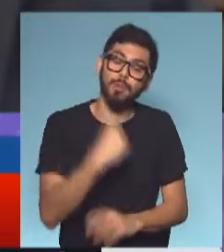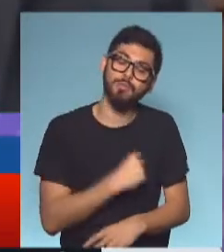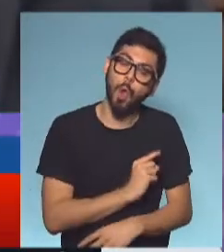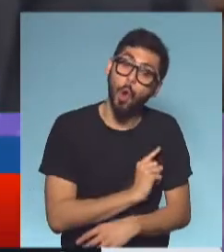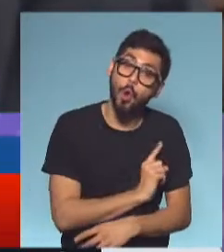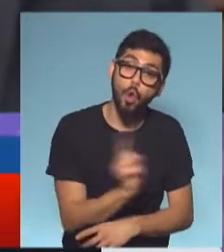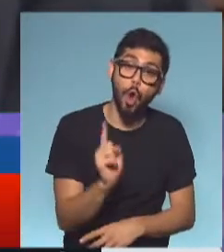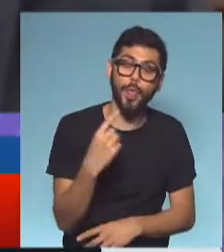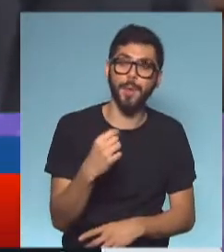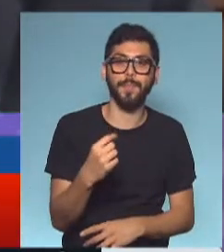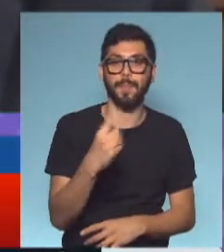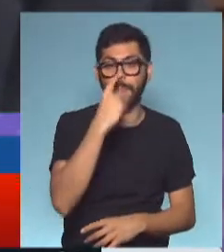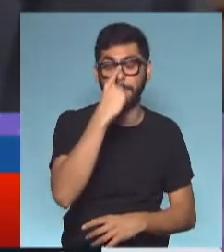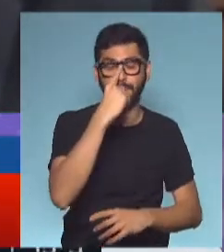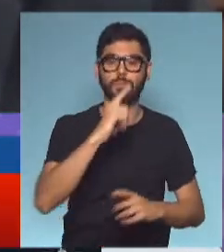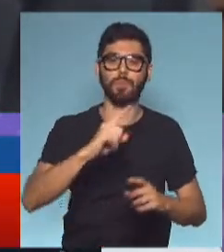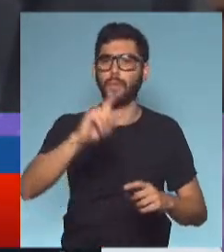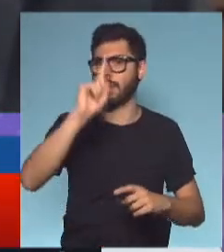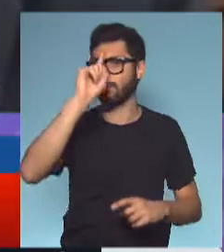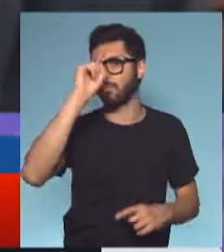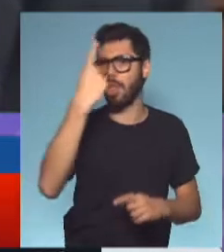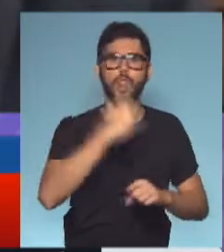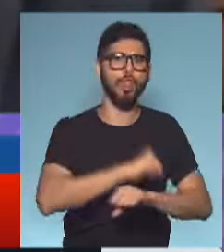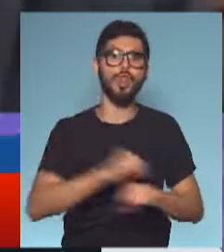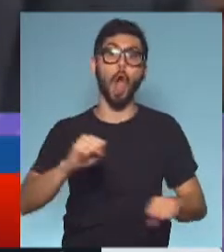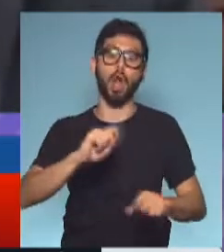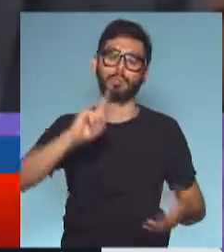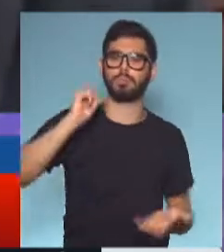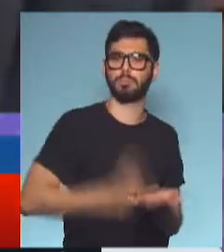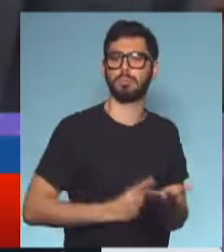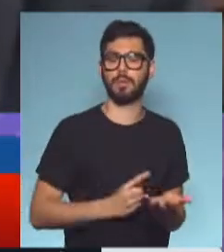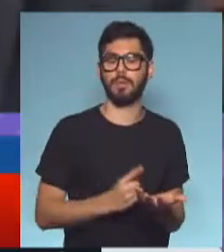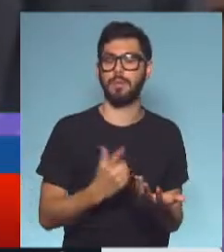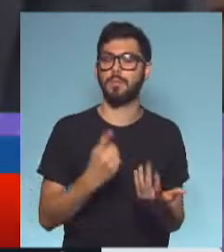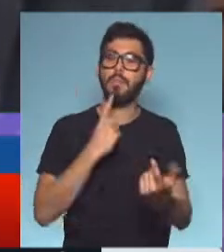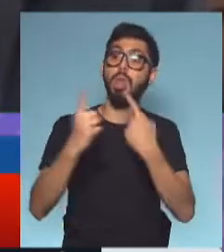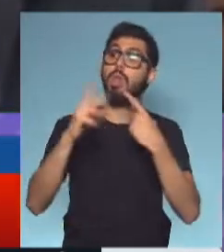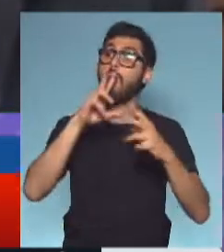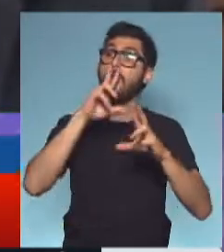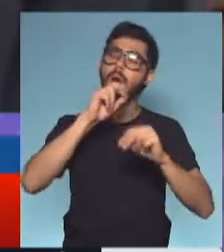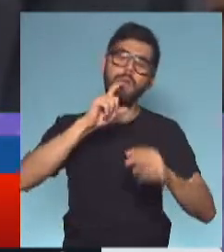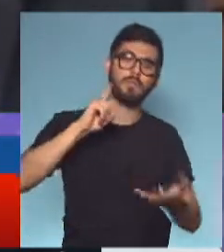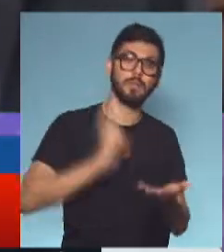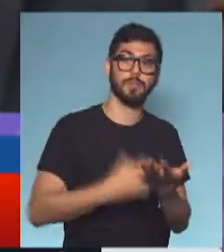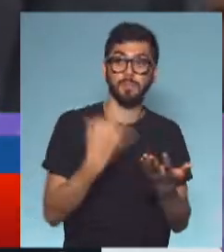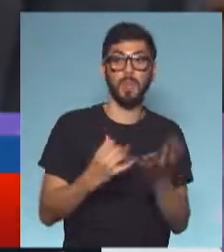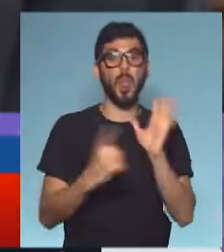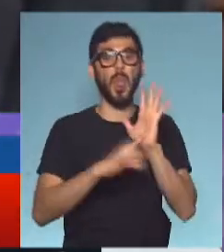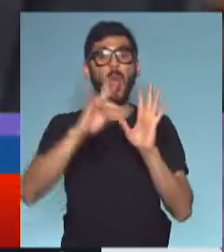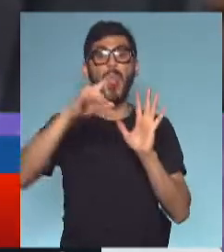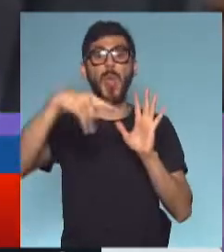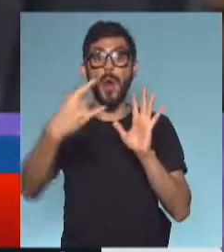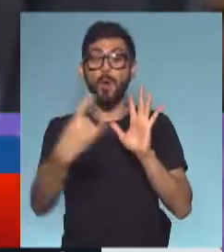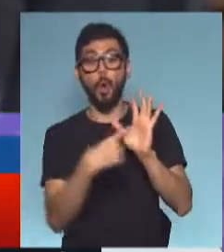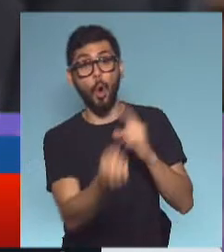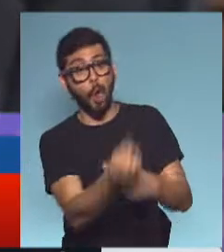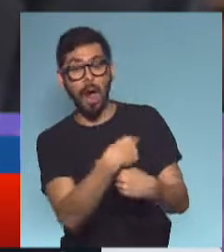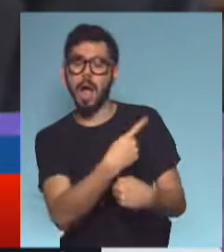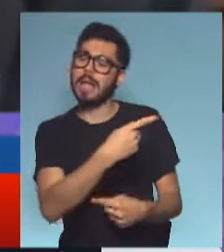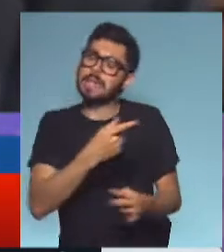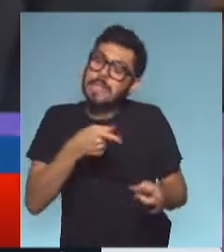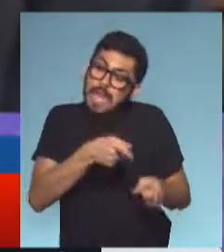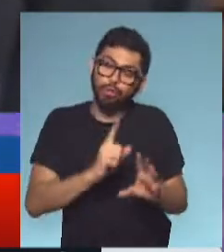medidas unilaterales sin consultas, y mucho menos no cumplir con los decretos de necesidad y urgencia de orden público que establece el gobierno nacional. Ese para nosotros